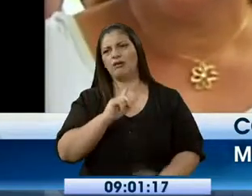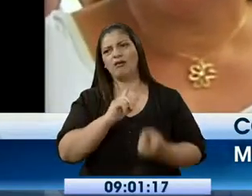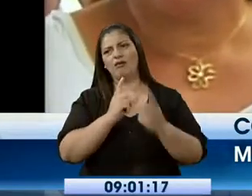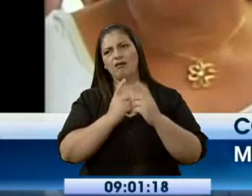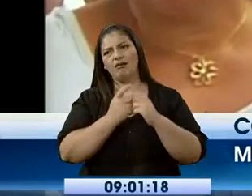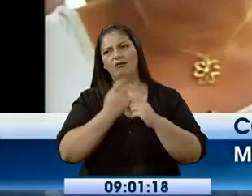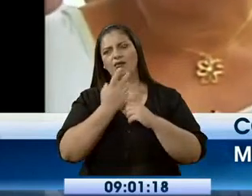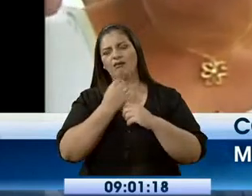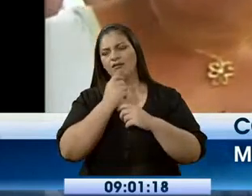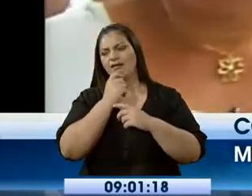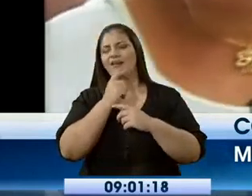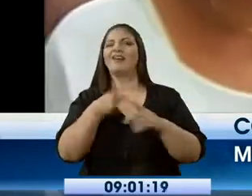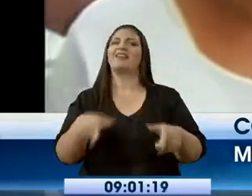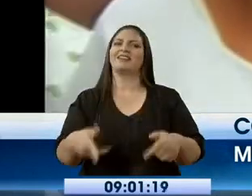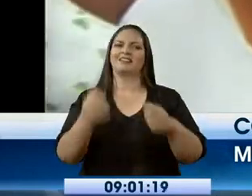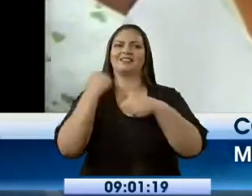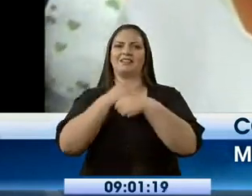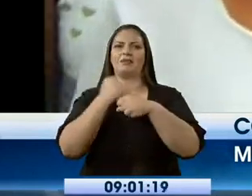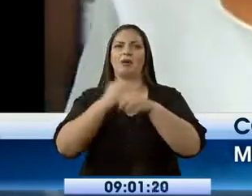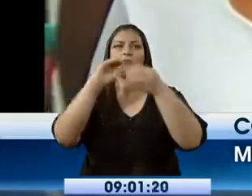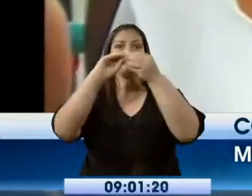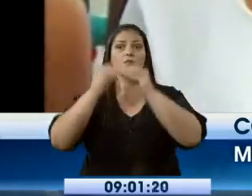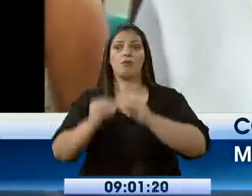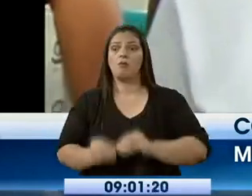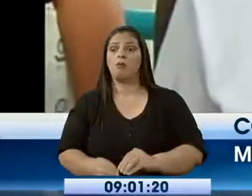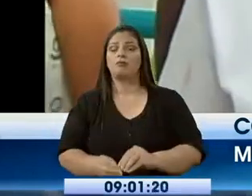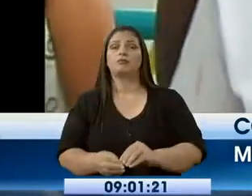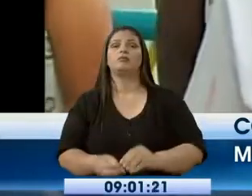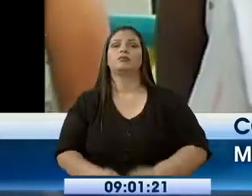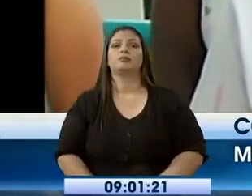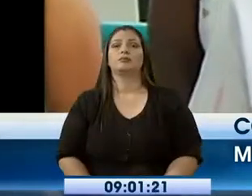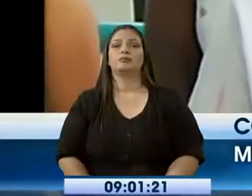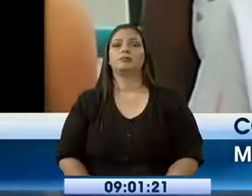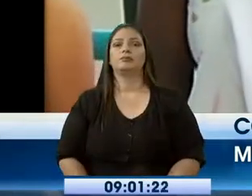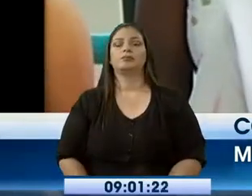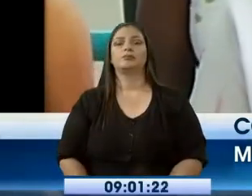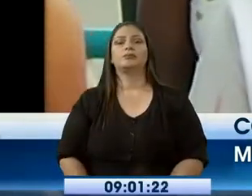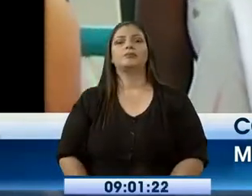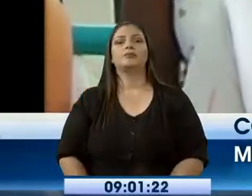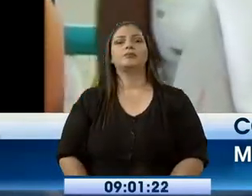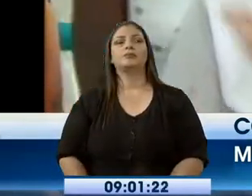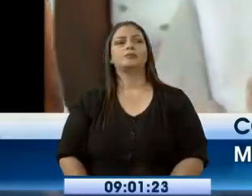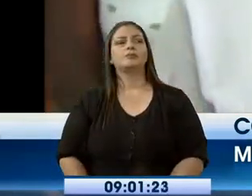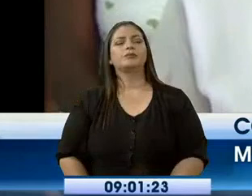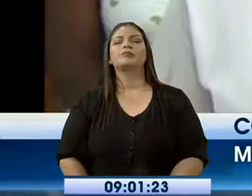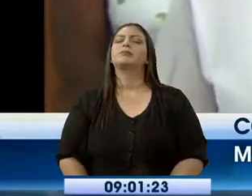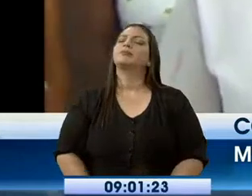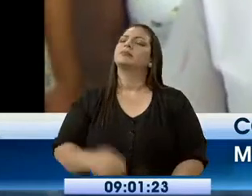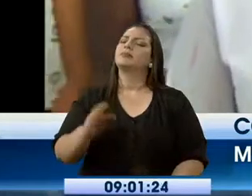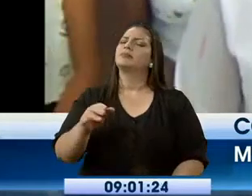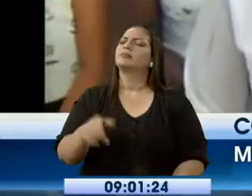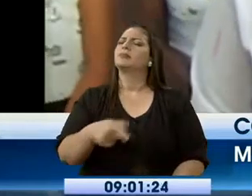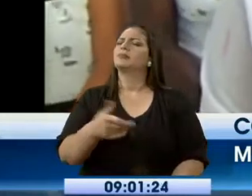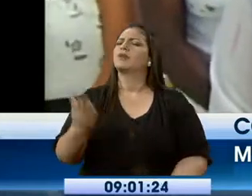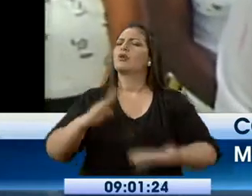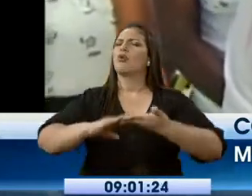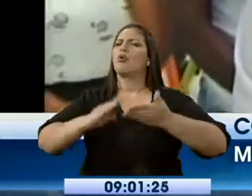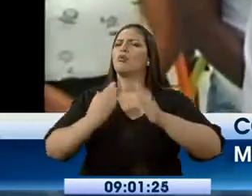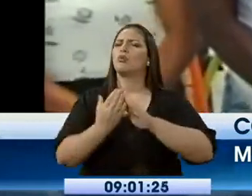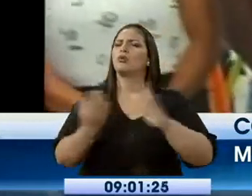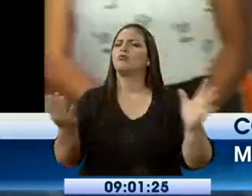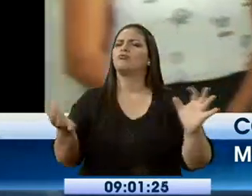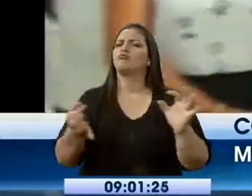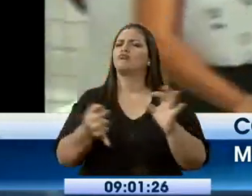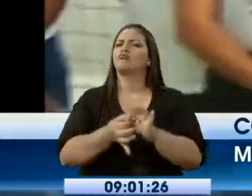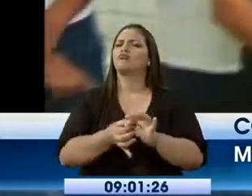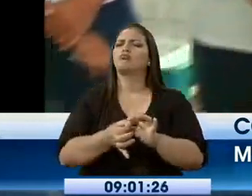Es un cambio increíble. Señora, ¿cómo fue? Y yo siempre digo para estos concursos, lo más difícil es unir a la comunidad. ¿Fue difícil para